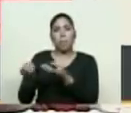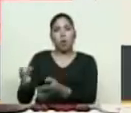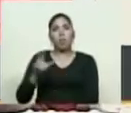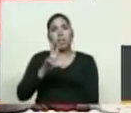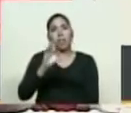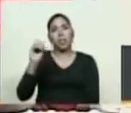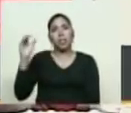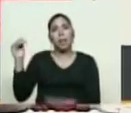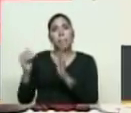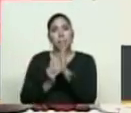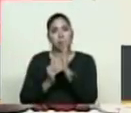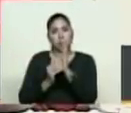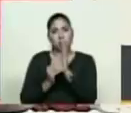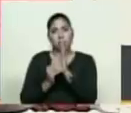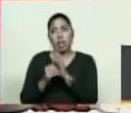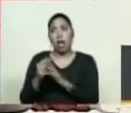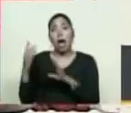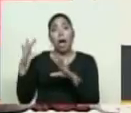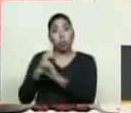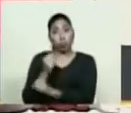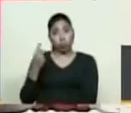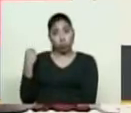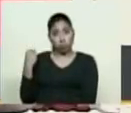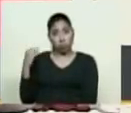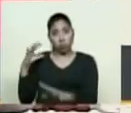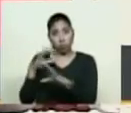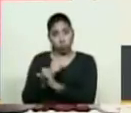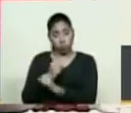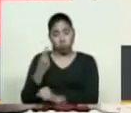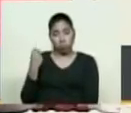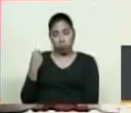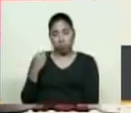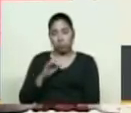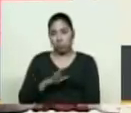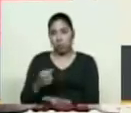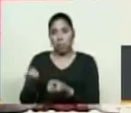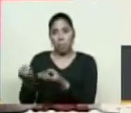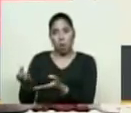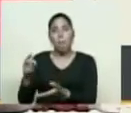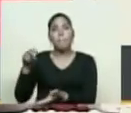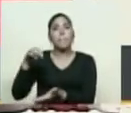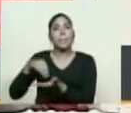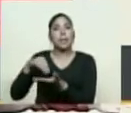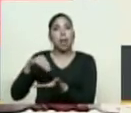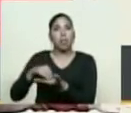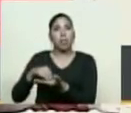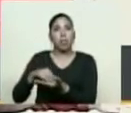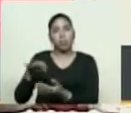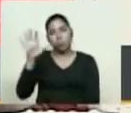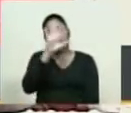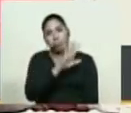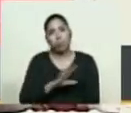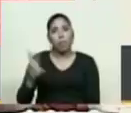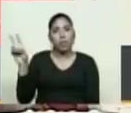30.000 carnets. Se habían entregado anoche, cuando nos hicieron este cuadro, en Miranda, y así en toda Venezuela.